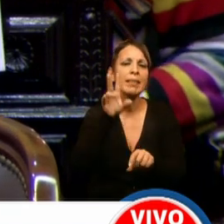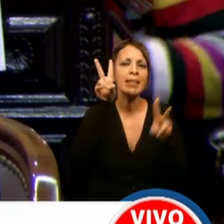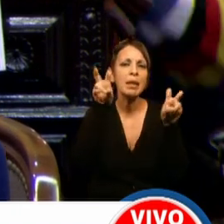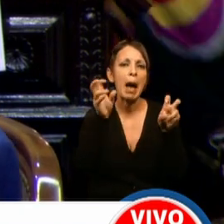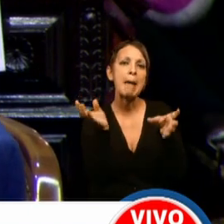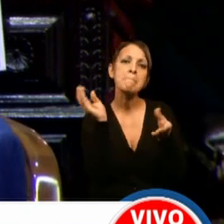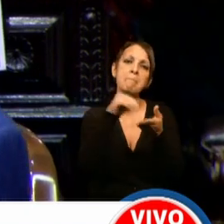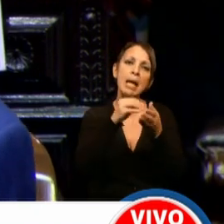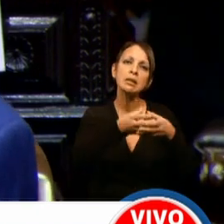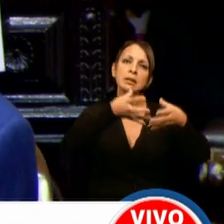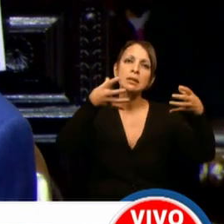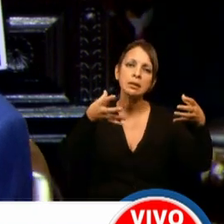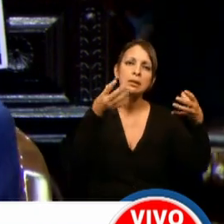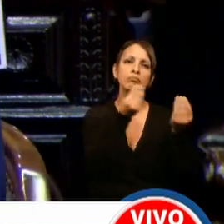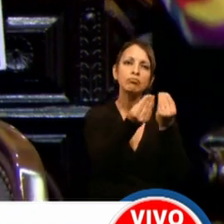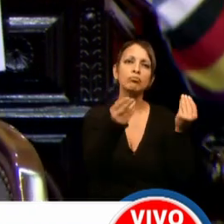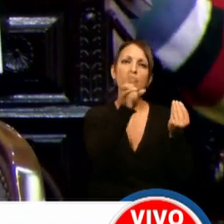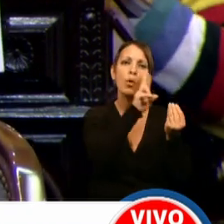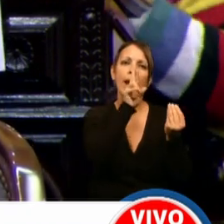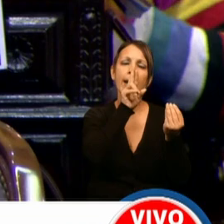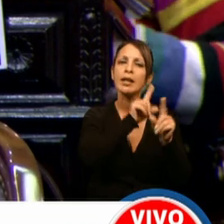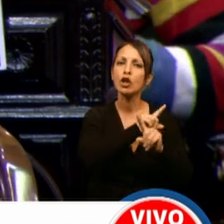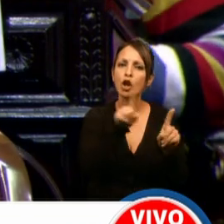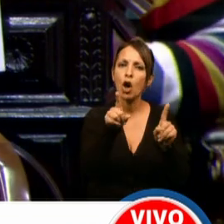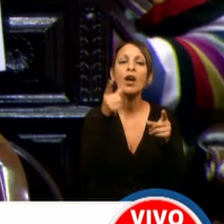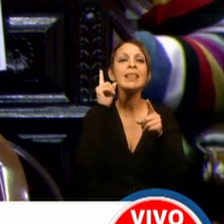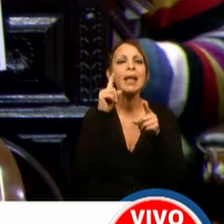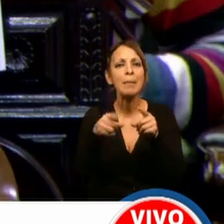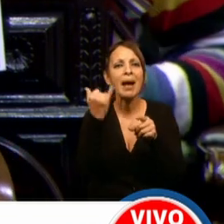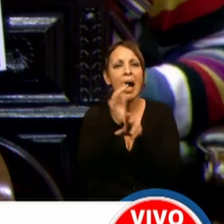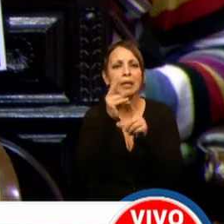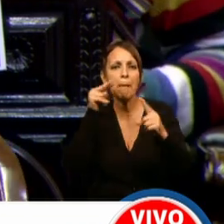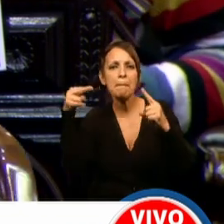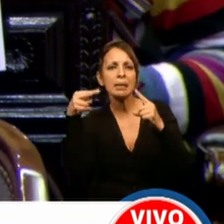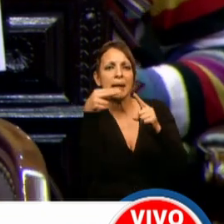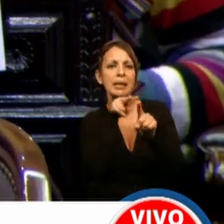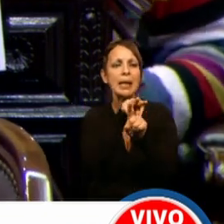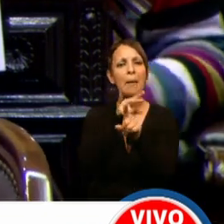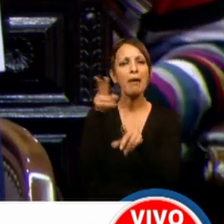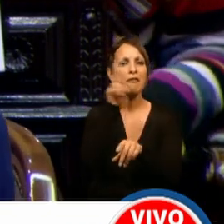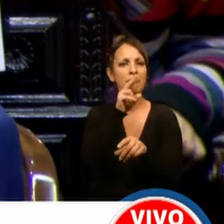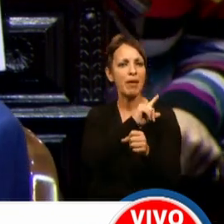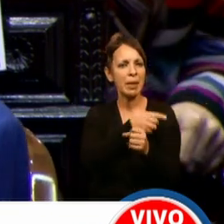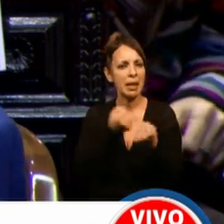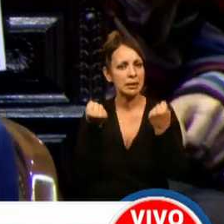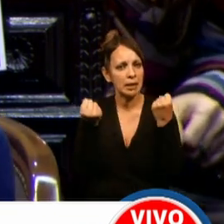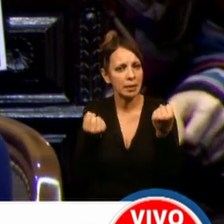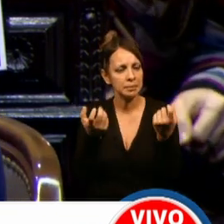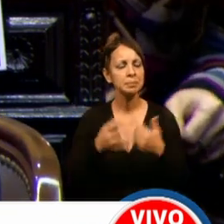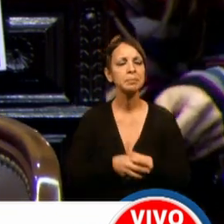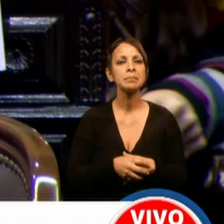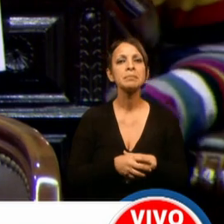mujeres a los medios de comunicación sino que ingresé una perspectiva feminista y este proyecto justamente esa